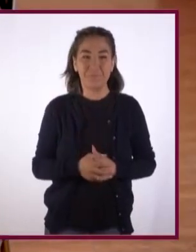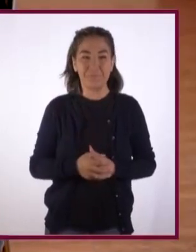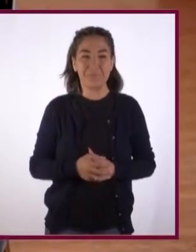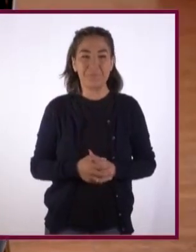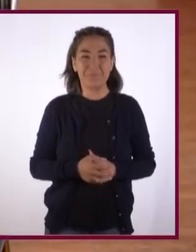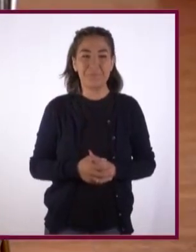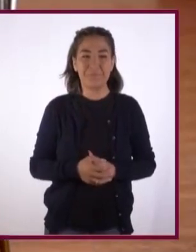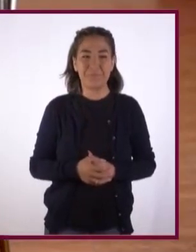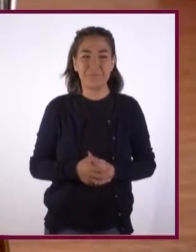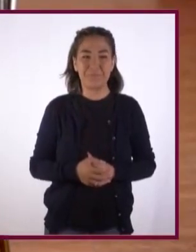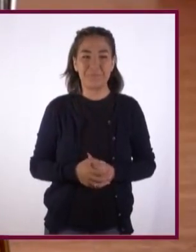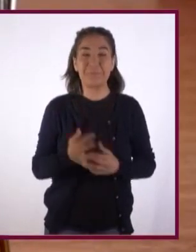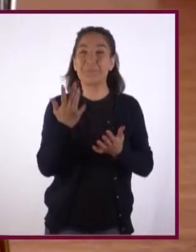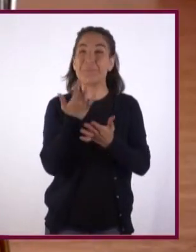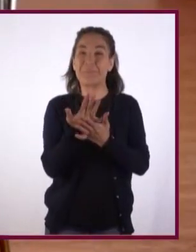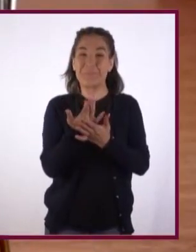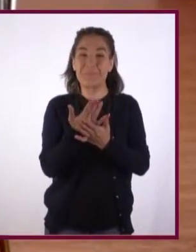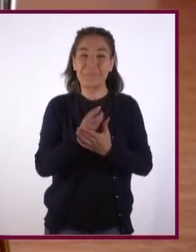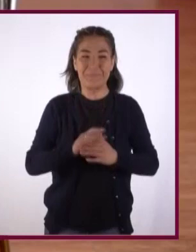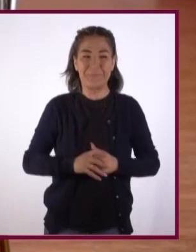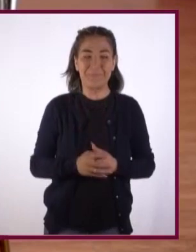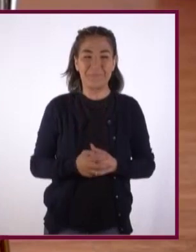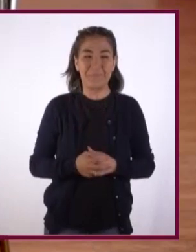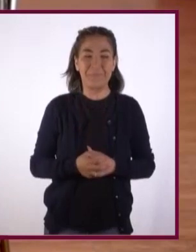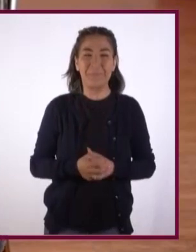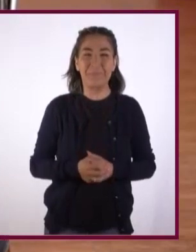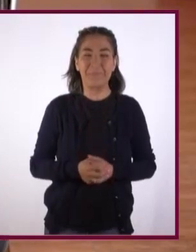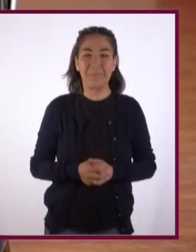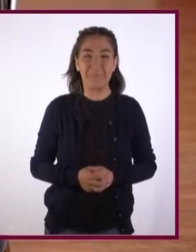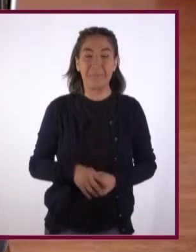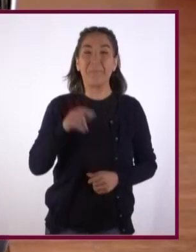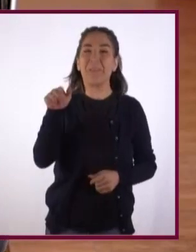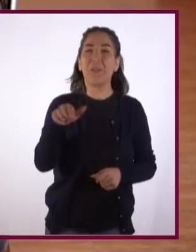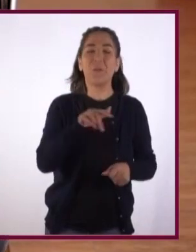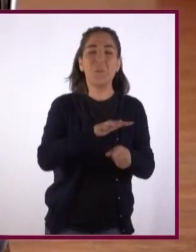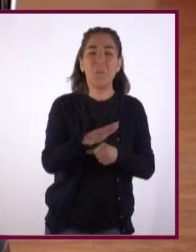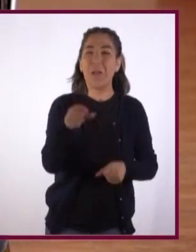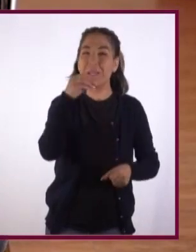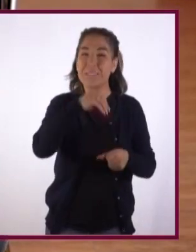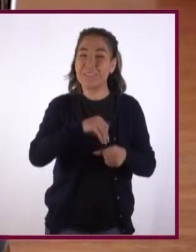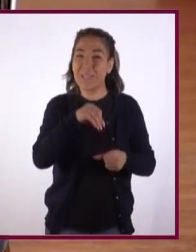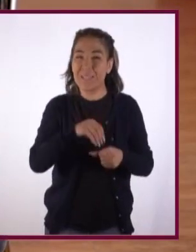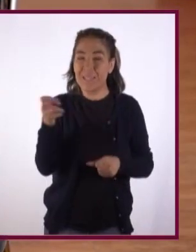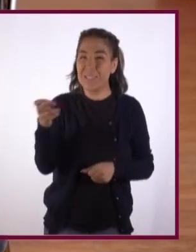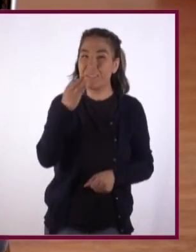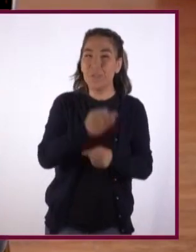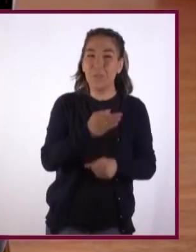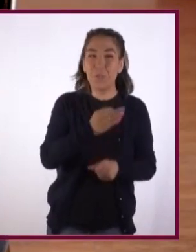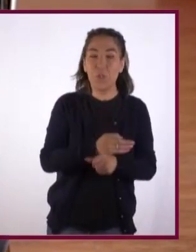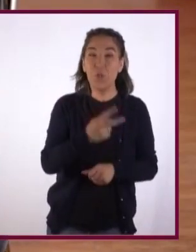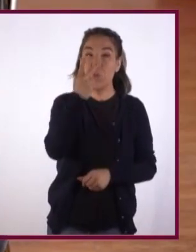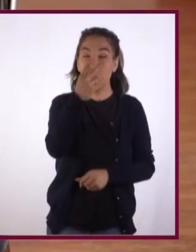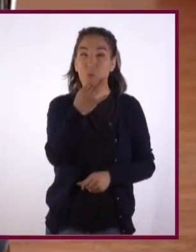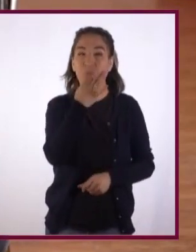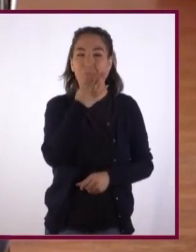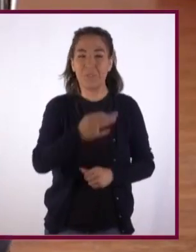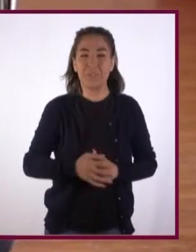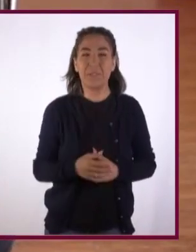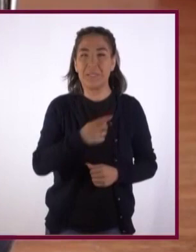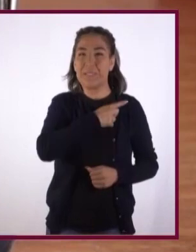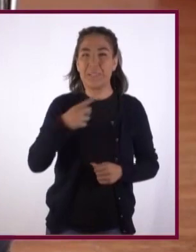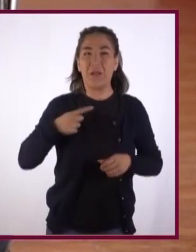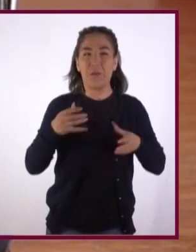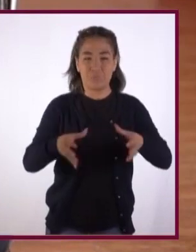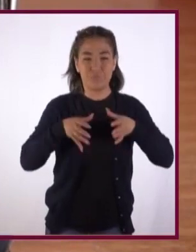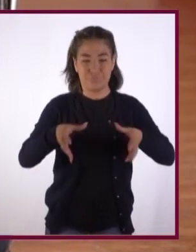a nuestra mamá, ¿no? Tantito. Luego, el secreto realmente es por 2 minutos voy a tener